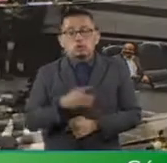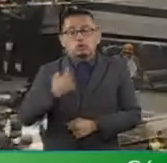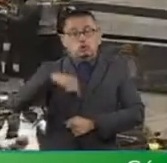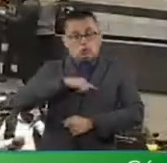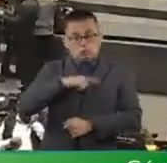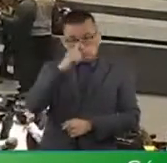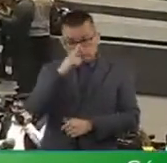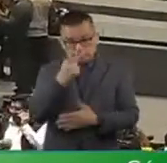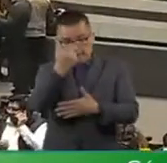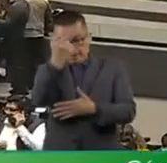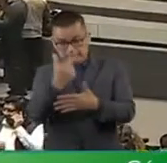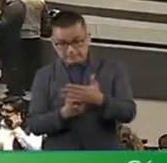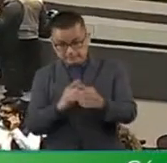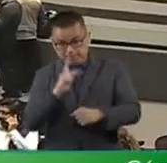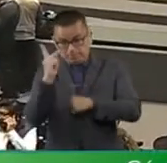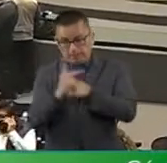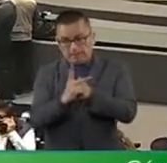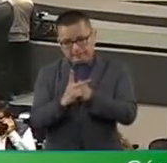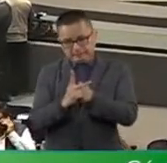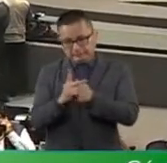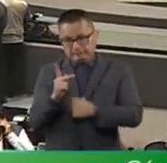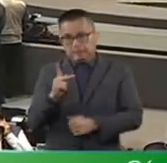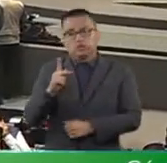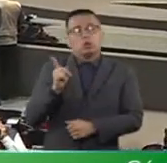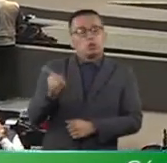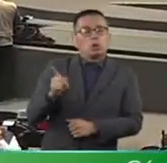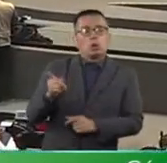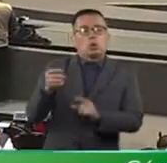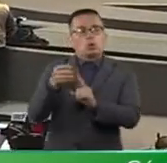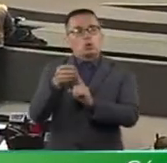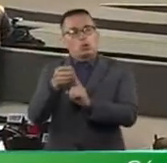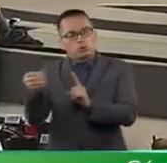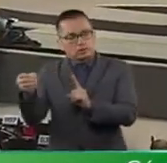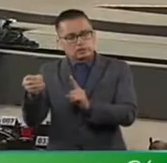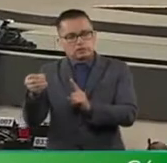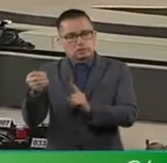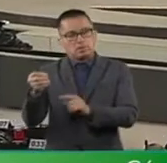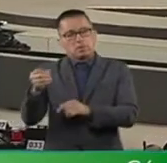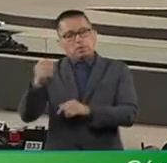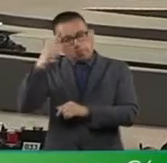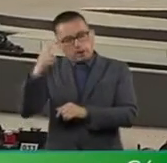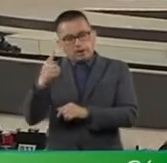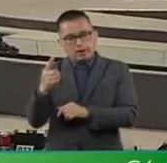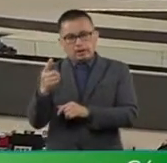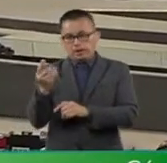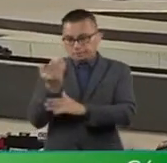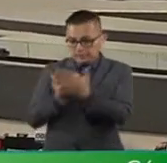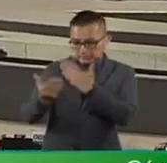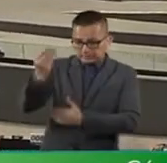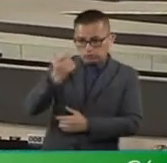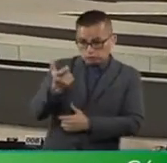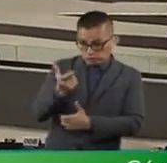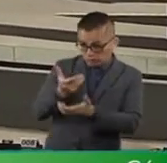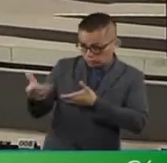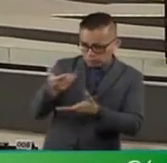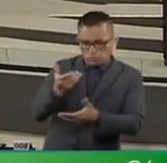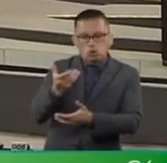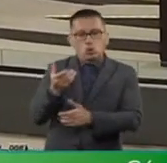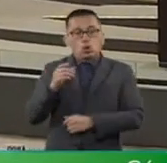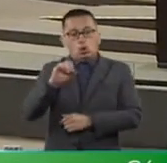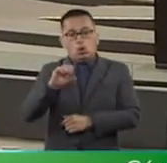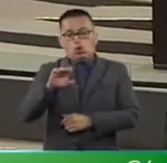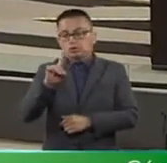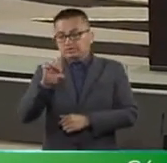uno antes que nosotros, de la Organización para la Cooperación y Desarrollo Económico. De los